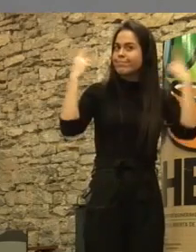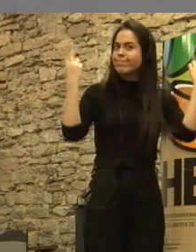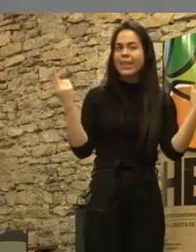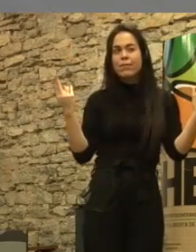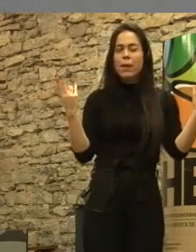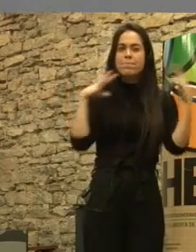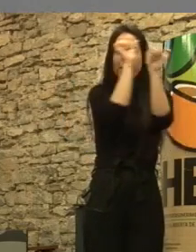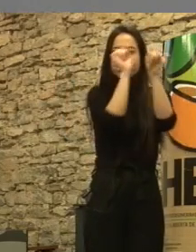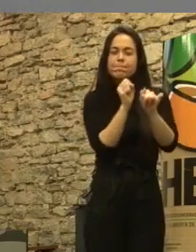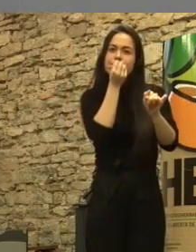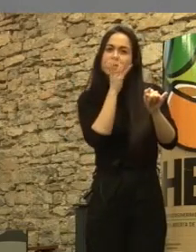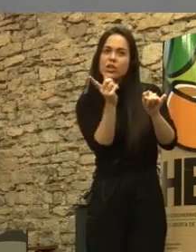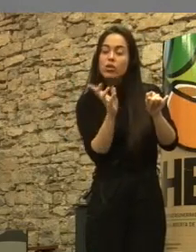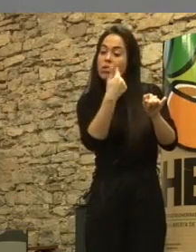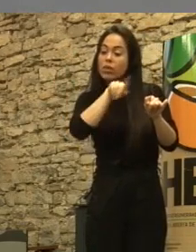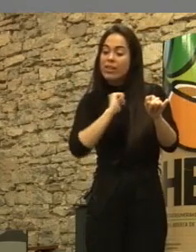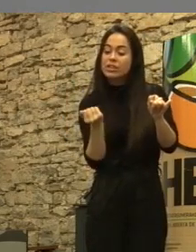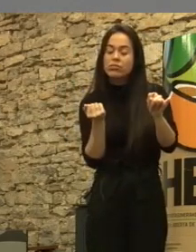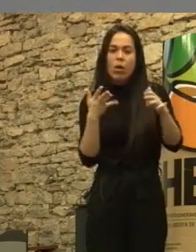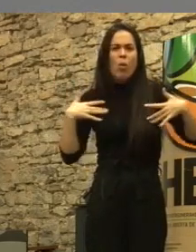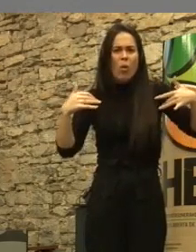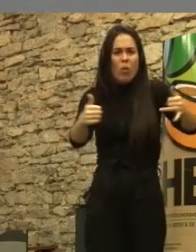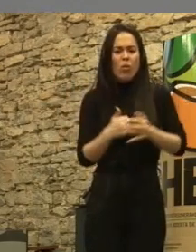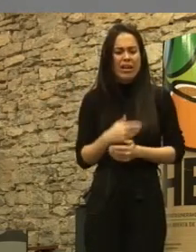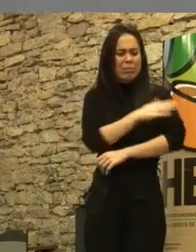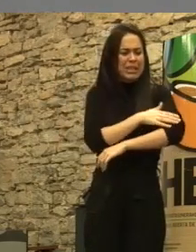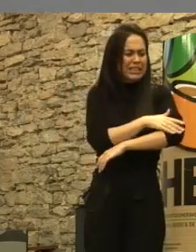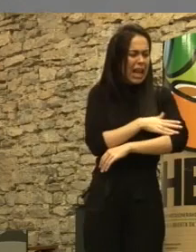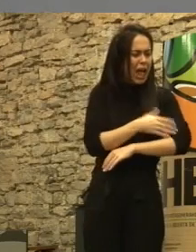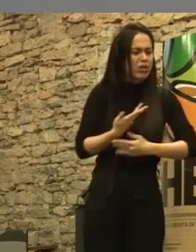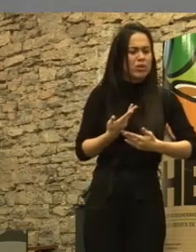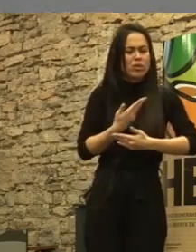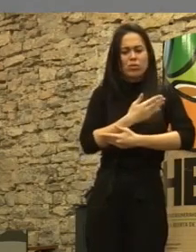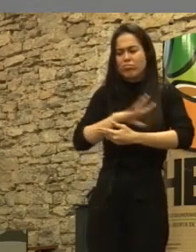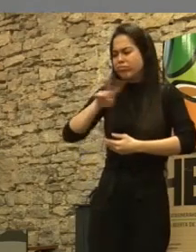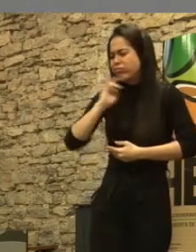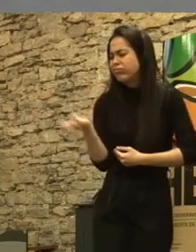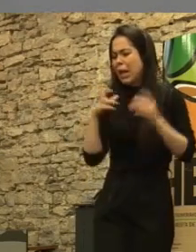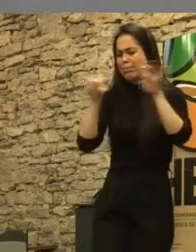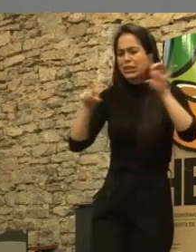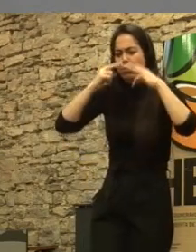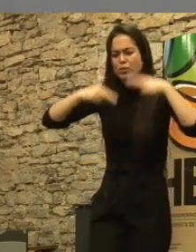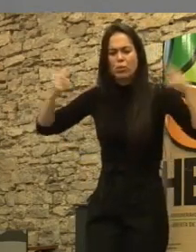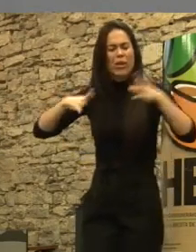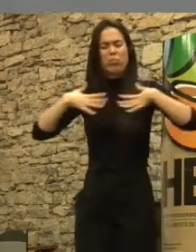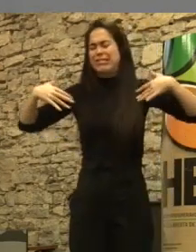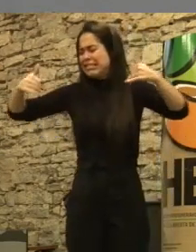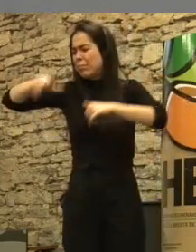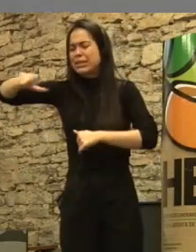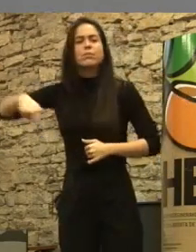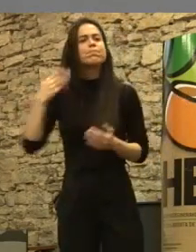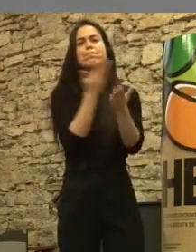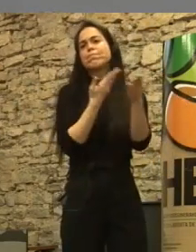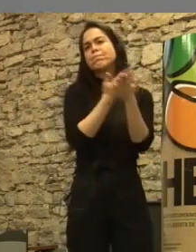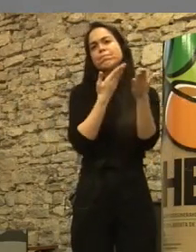fácil para cualquier tipo de corporación, desde las más pequeñas hasta los ministerios del gobierno, empresas públicas también, de pedirle datos. Esto es una